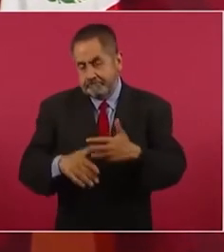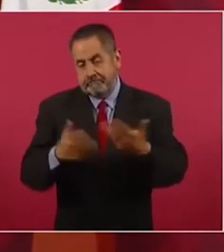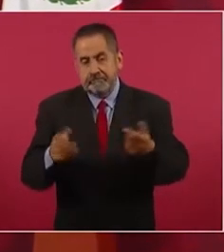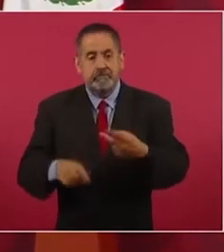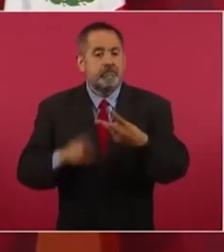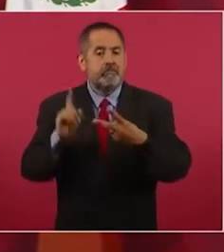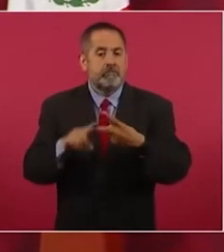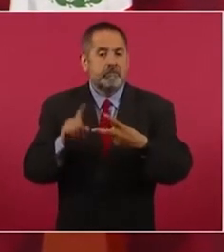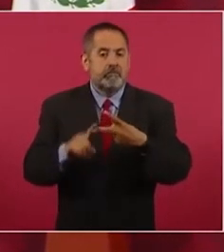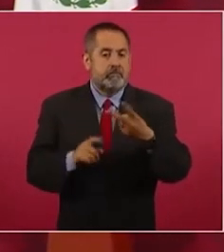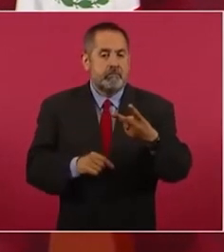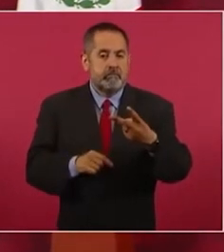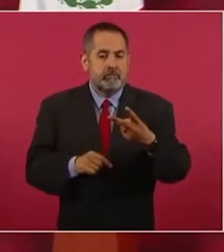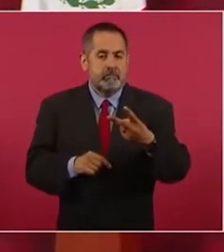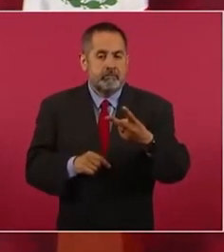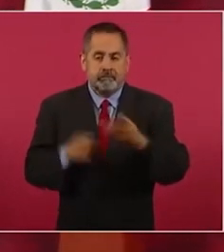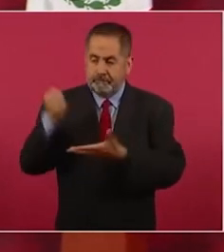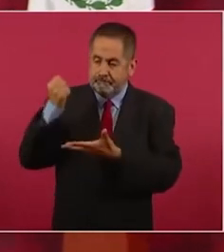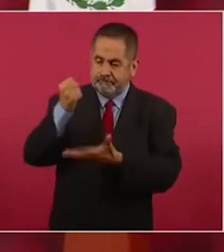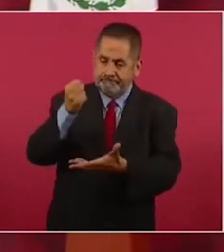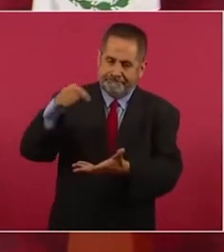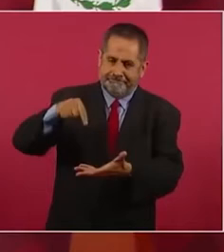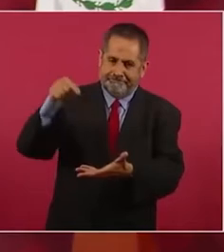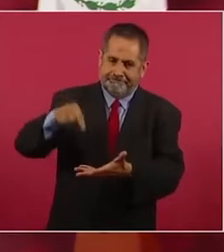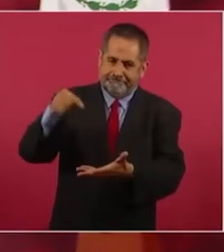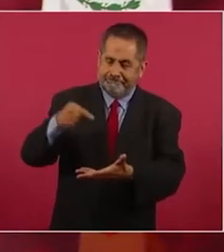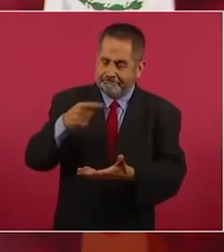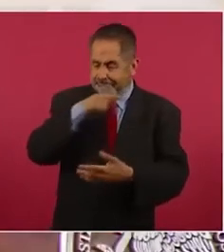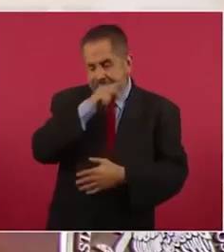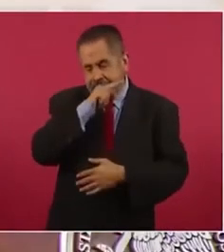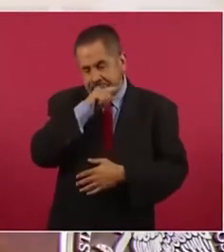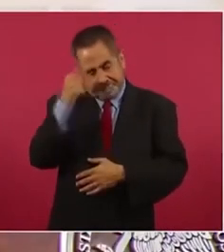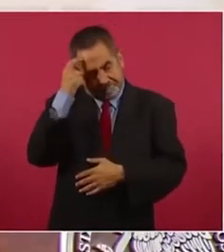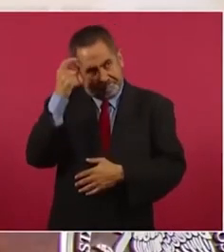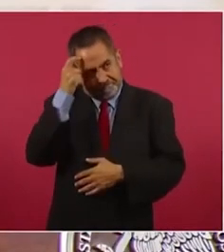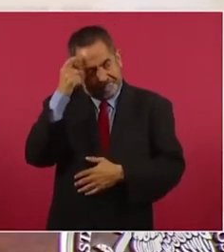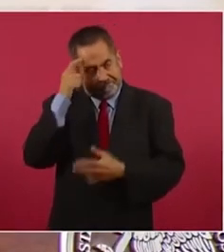y en segundo lugar el presupuesto.